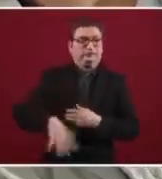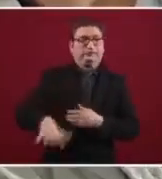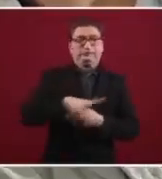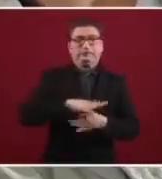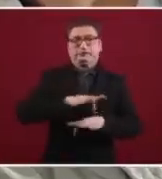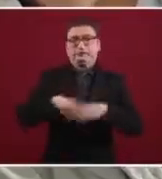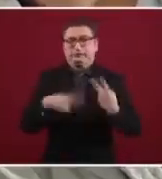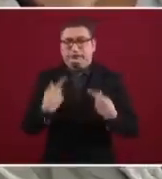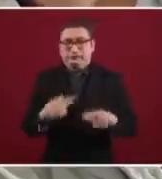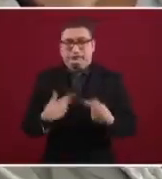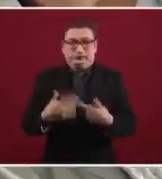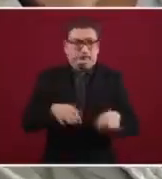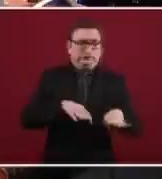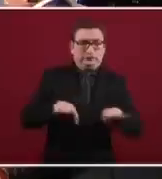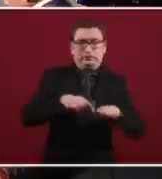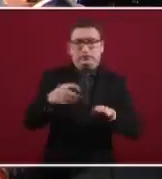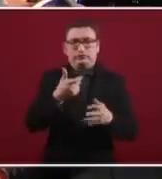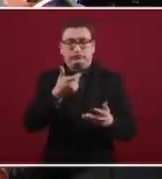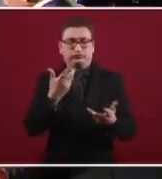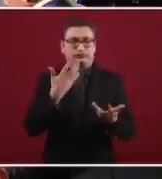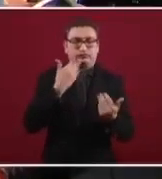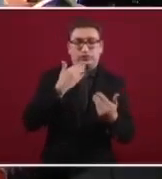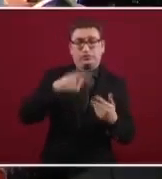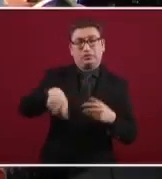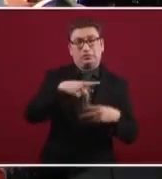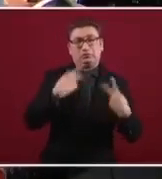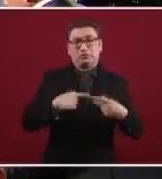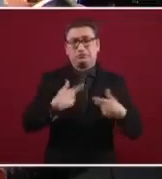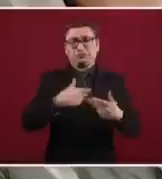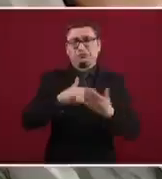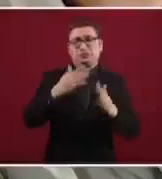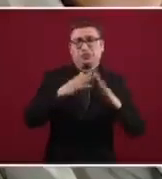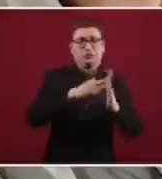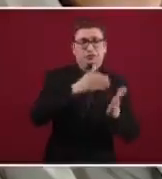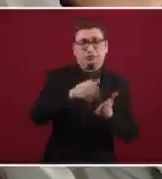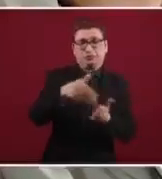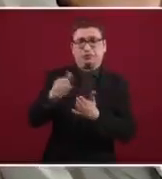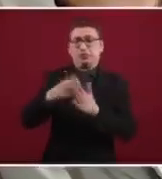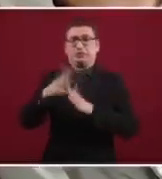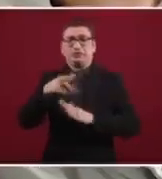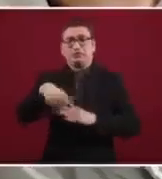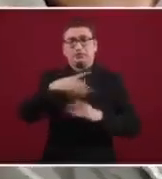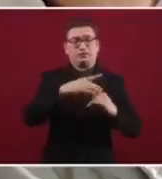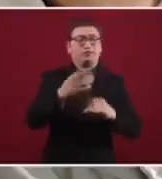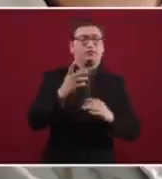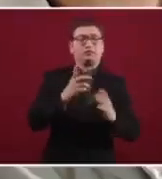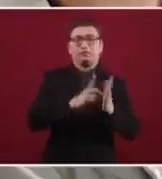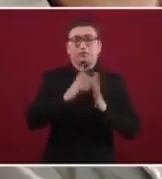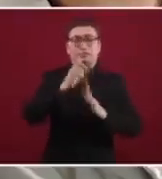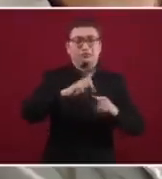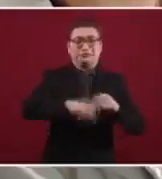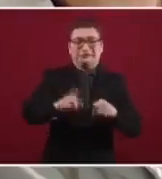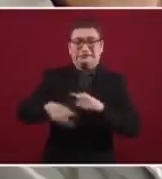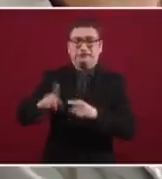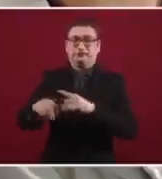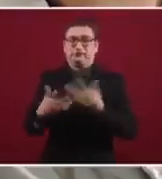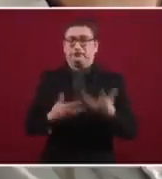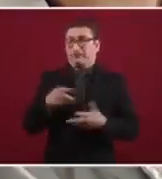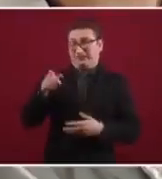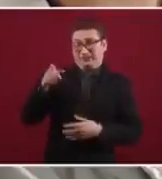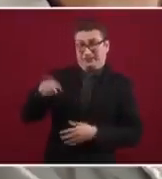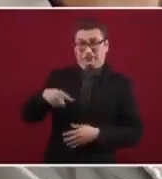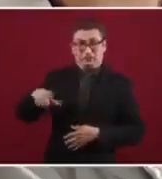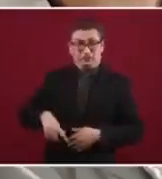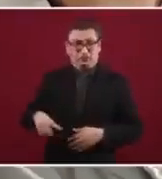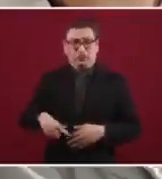pues los trabajadores que han sido desalojados de sus casas, de sus departamentos? ¿Cómo va a actuar con este funcionario, con